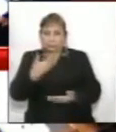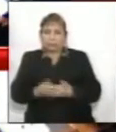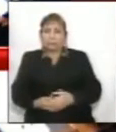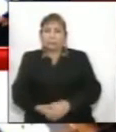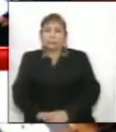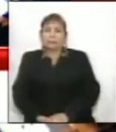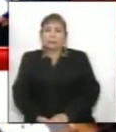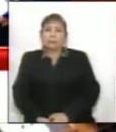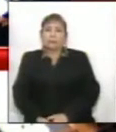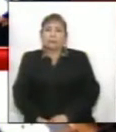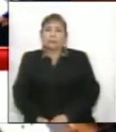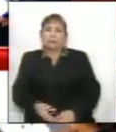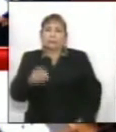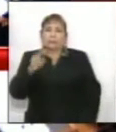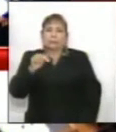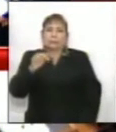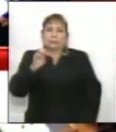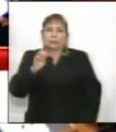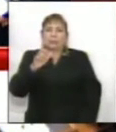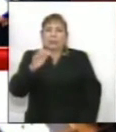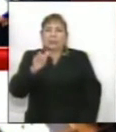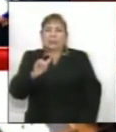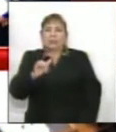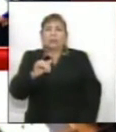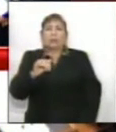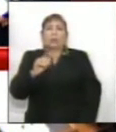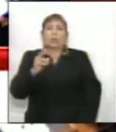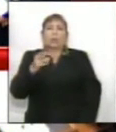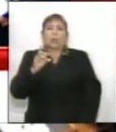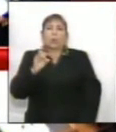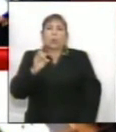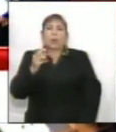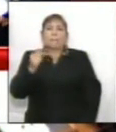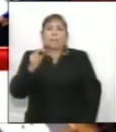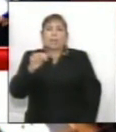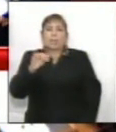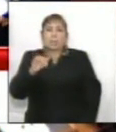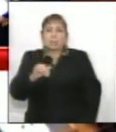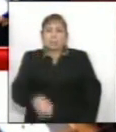Palabra congresista Nelly Guamaní. 2 minutos.